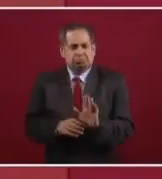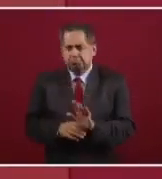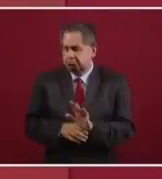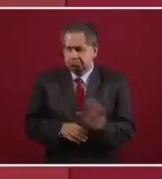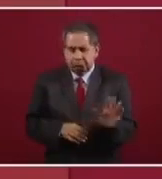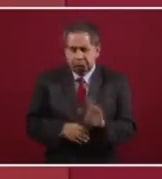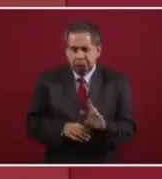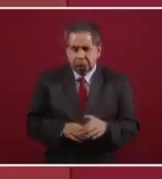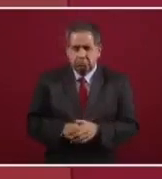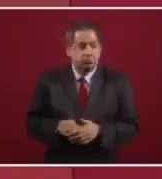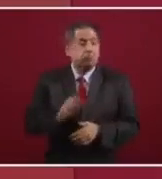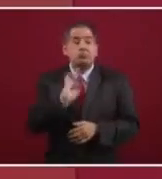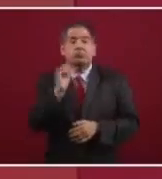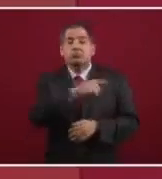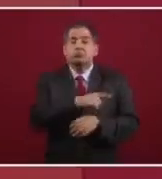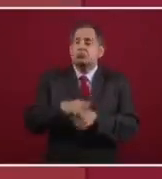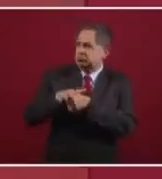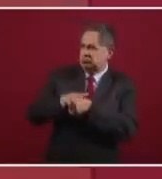si con presiones